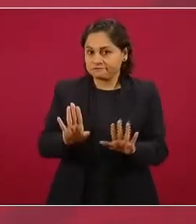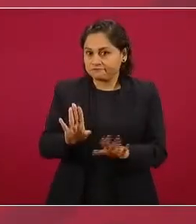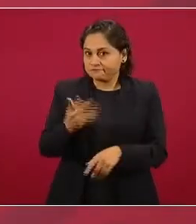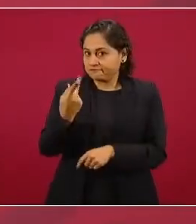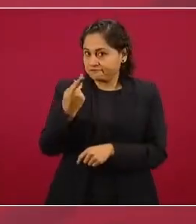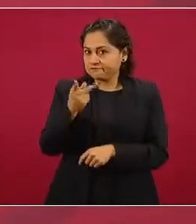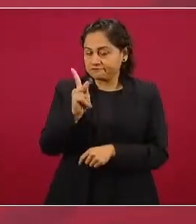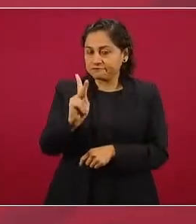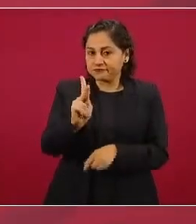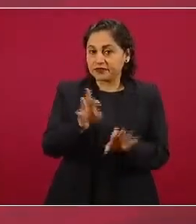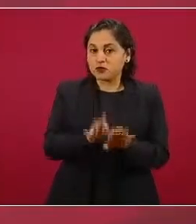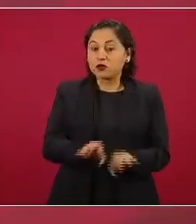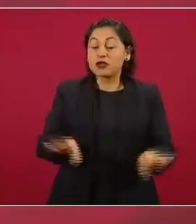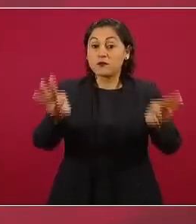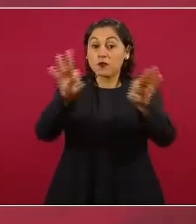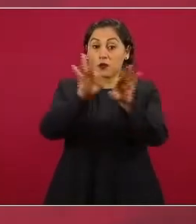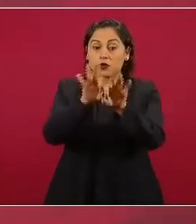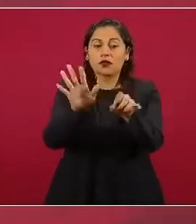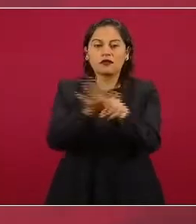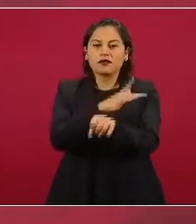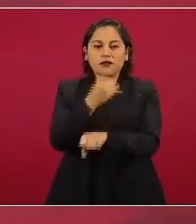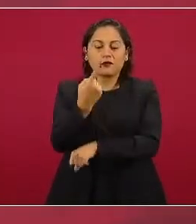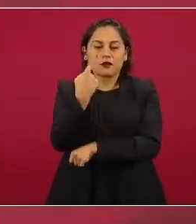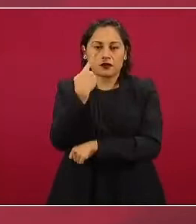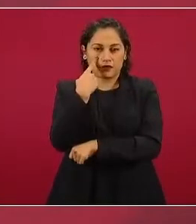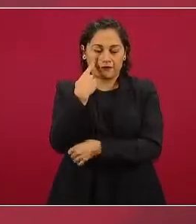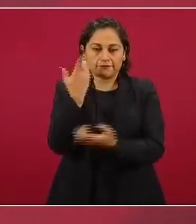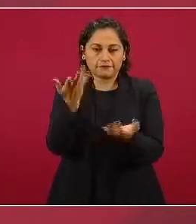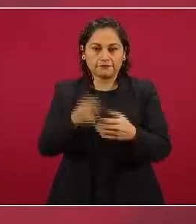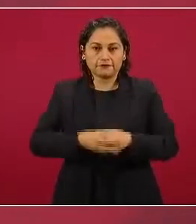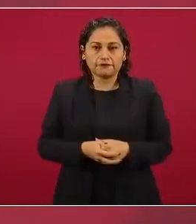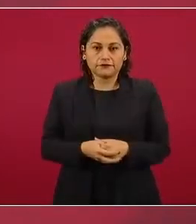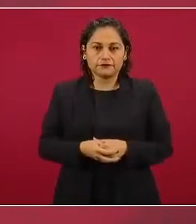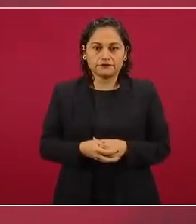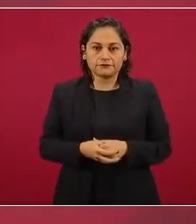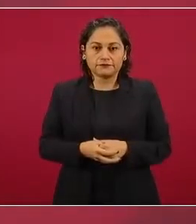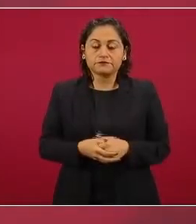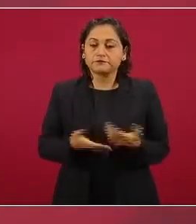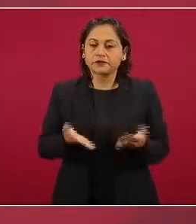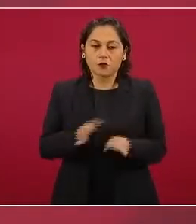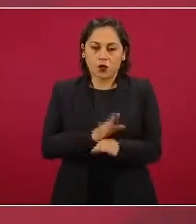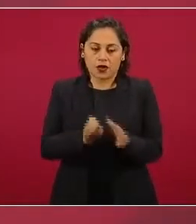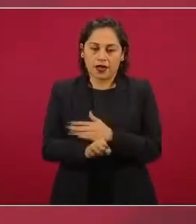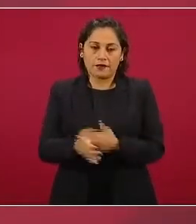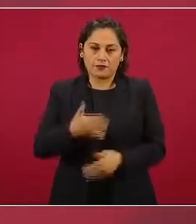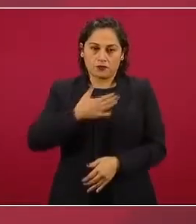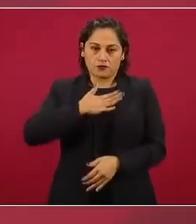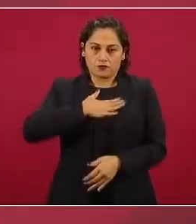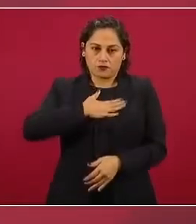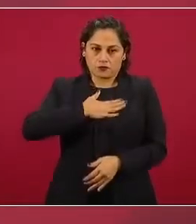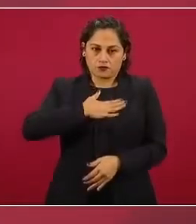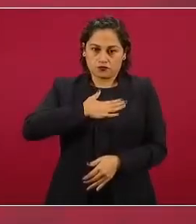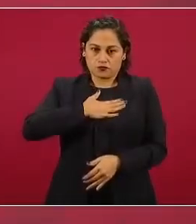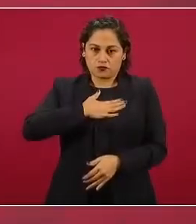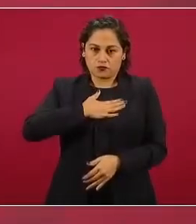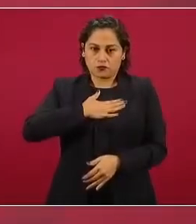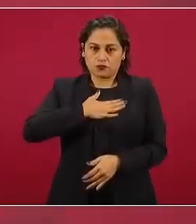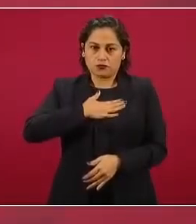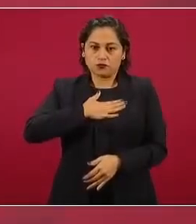muy relevante, se dice, bueno, yo, Fiscalía General de los Estados Unidos, Departamento de